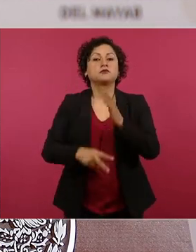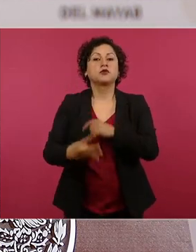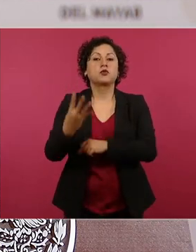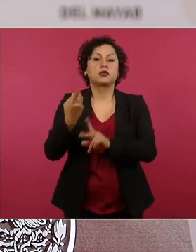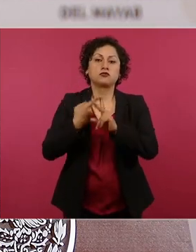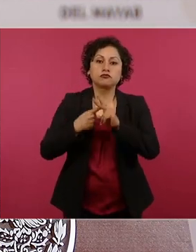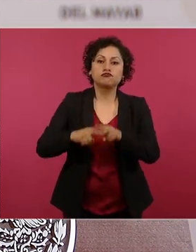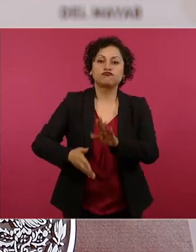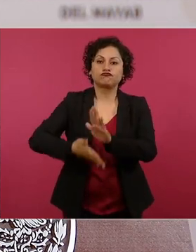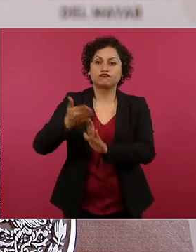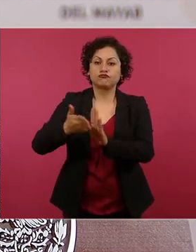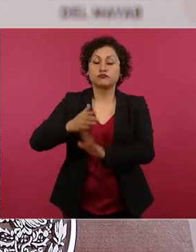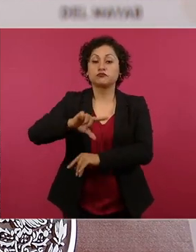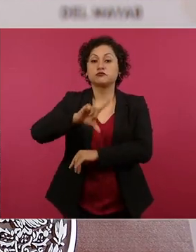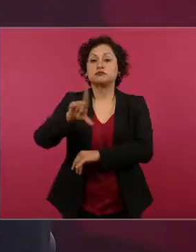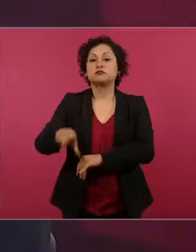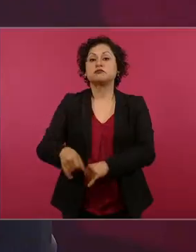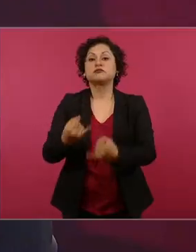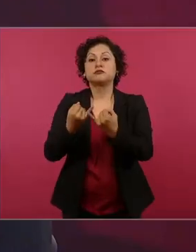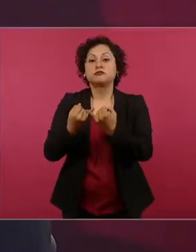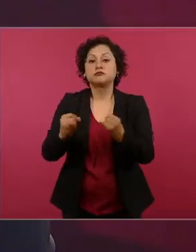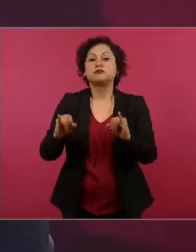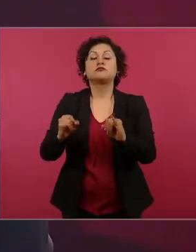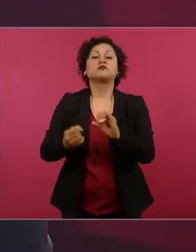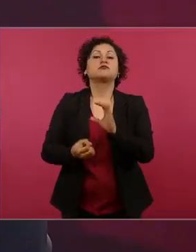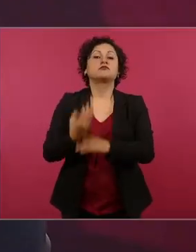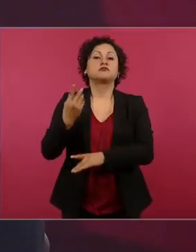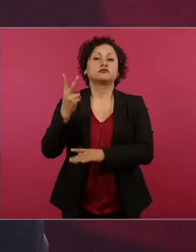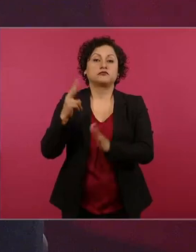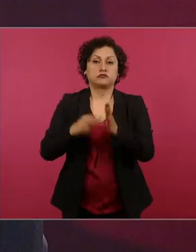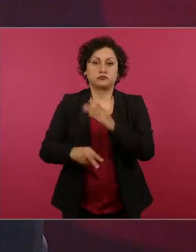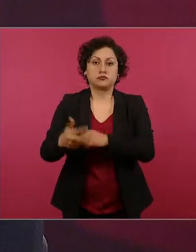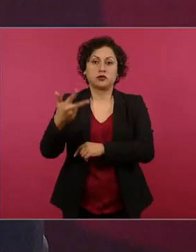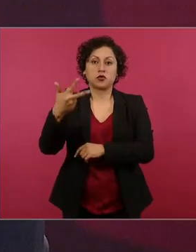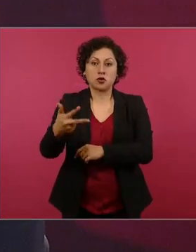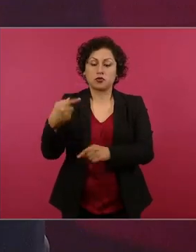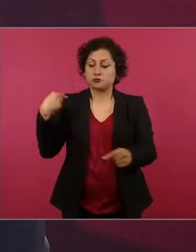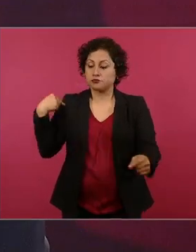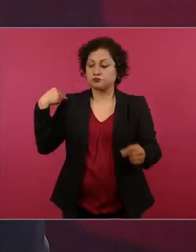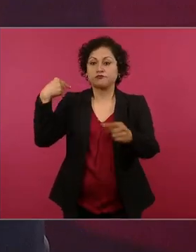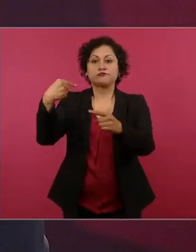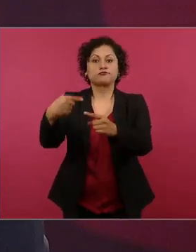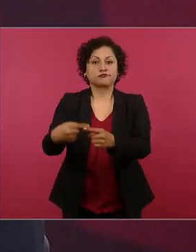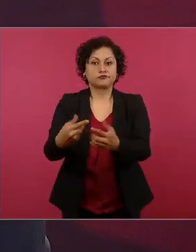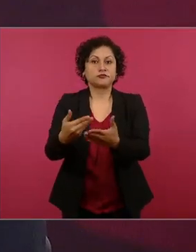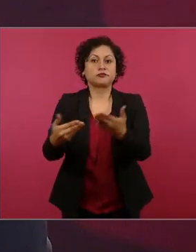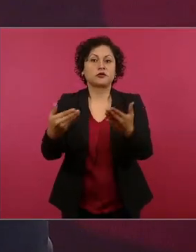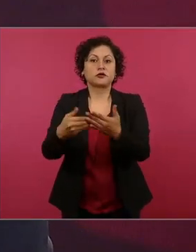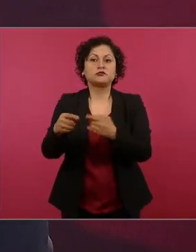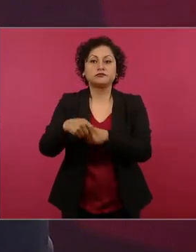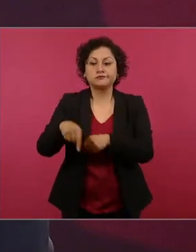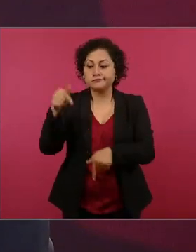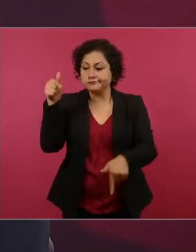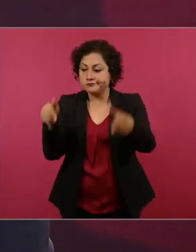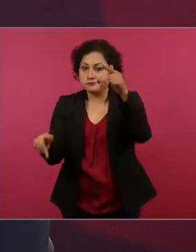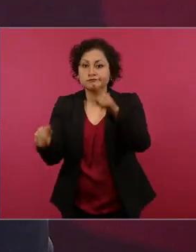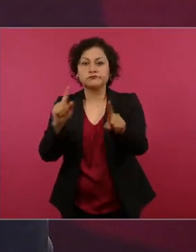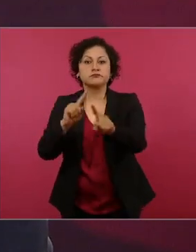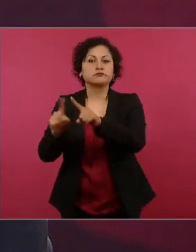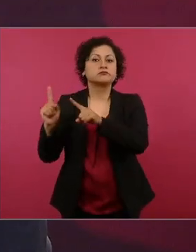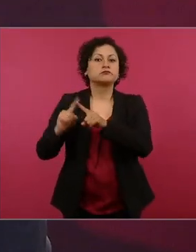inaugurada en 2008. No obstante, ha sufrido a lo largo de este tiempo un conjunto de afectaciones,